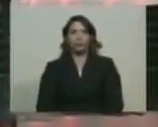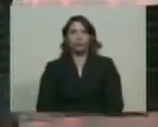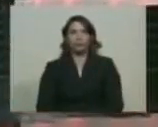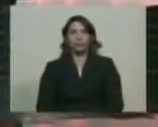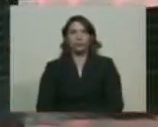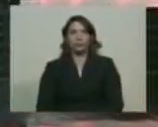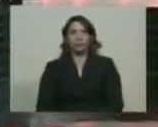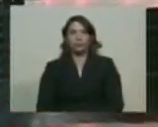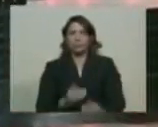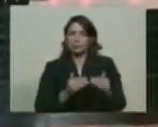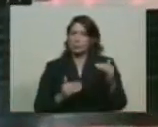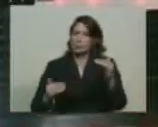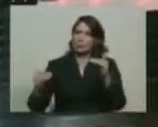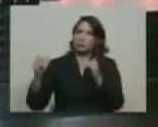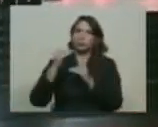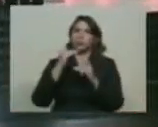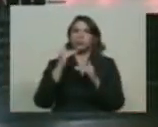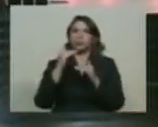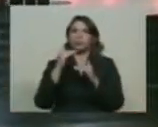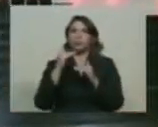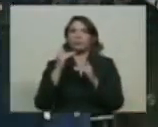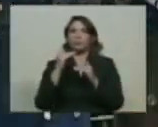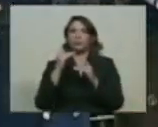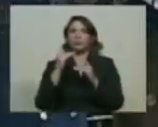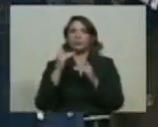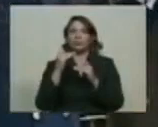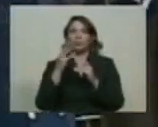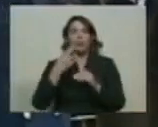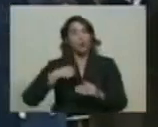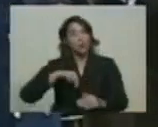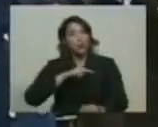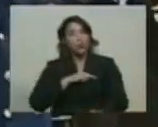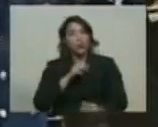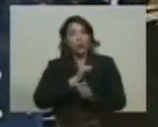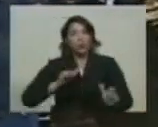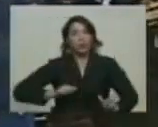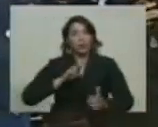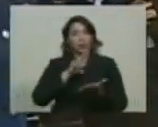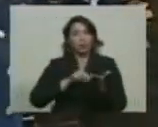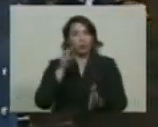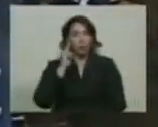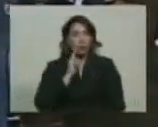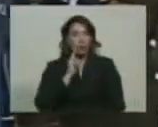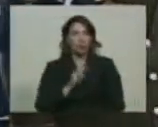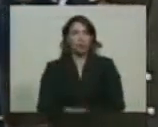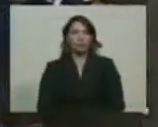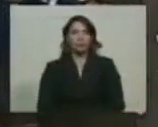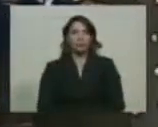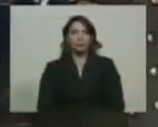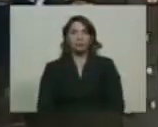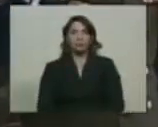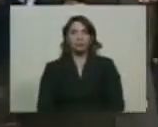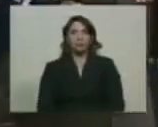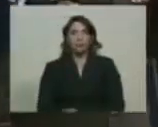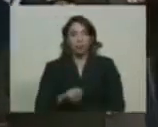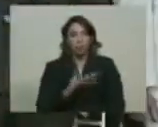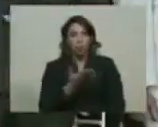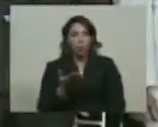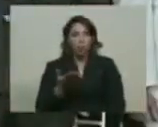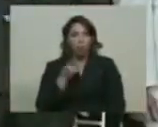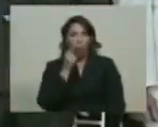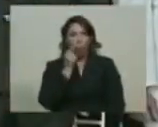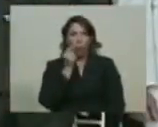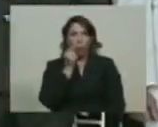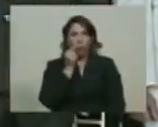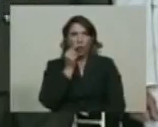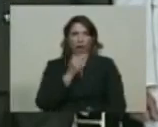a los más altos grados de nuestra Fuerza Armada Nacional Bolivariana, señores oficiales que